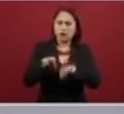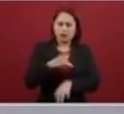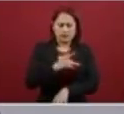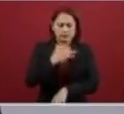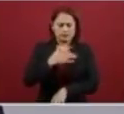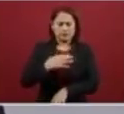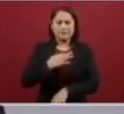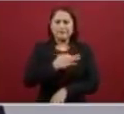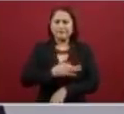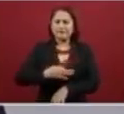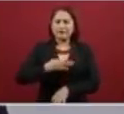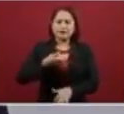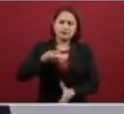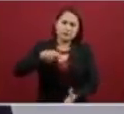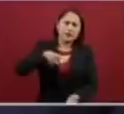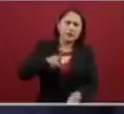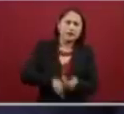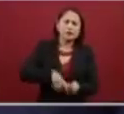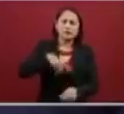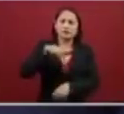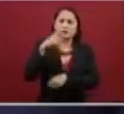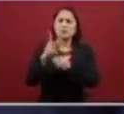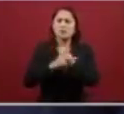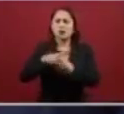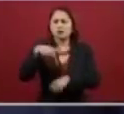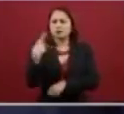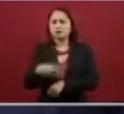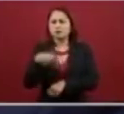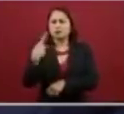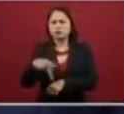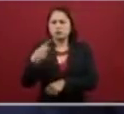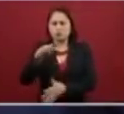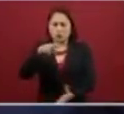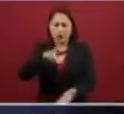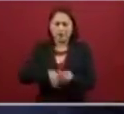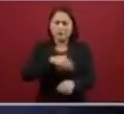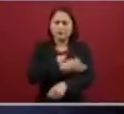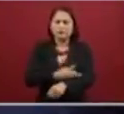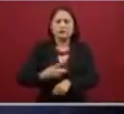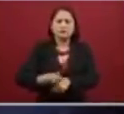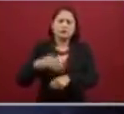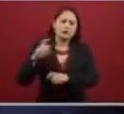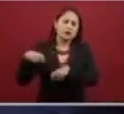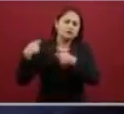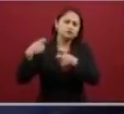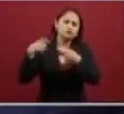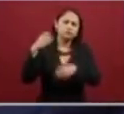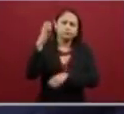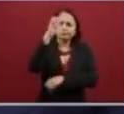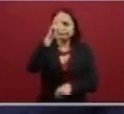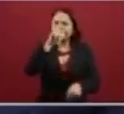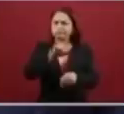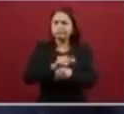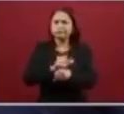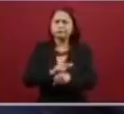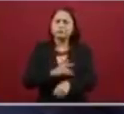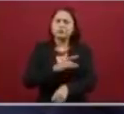sus familiares, sus costumbres, sus culturas. Que el que quiera